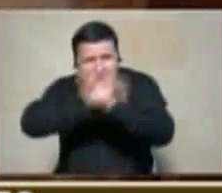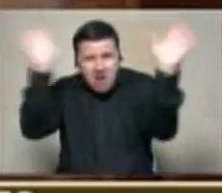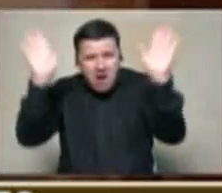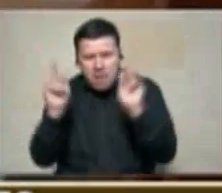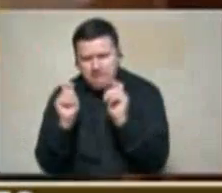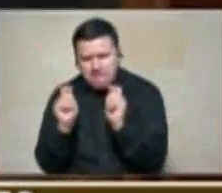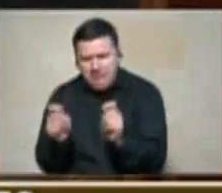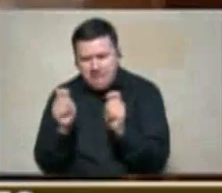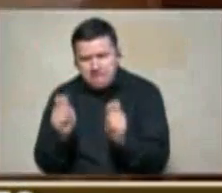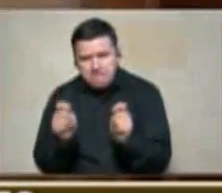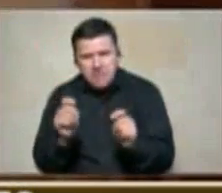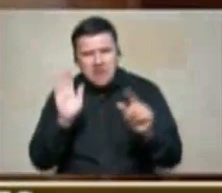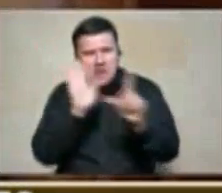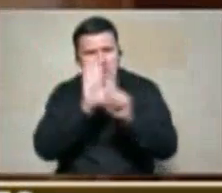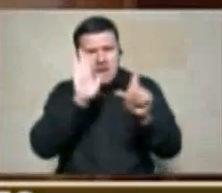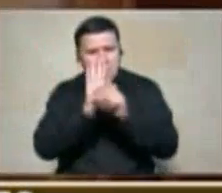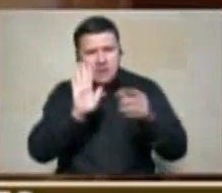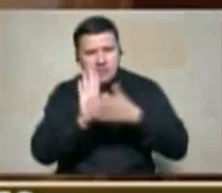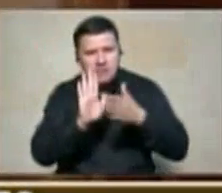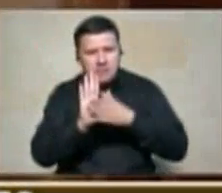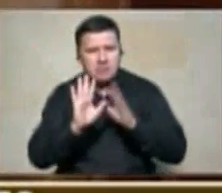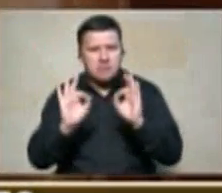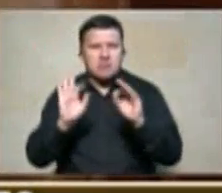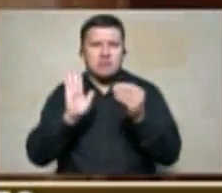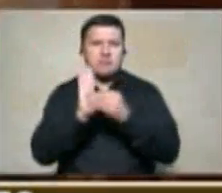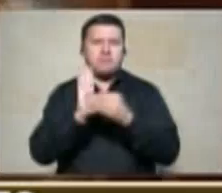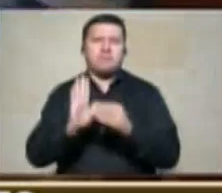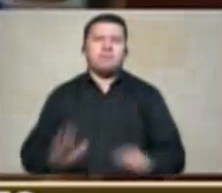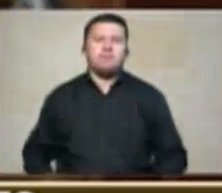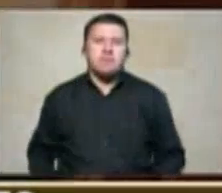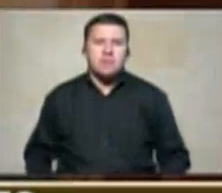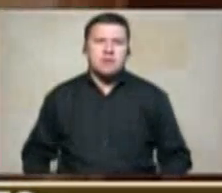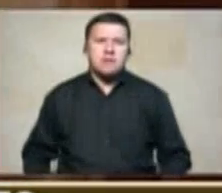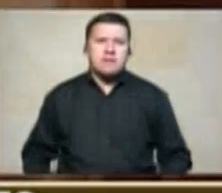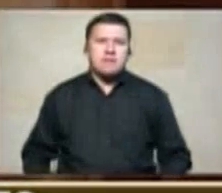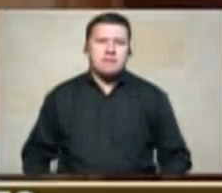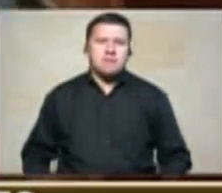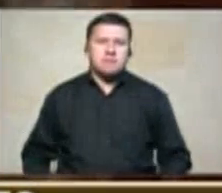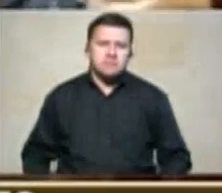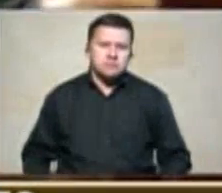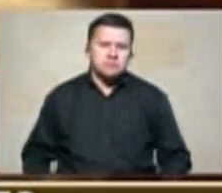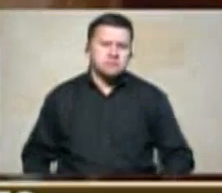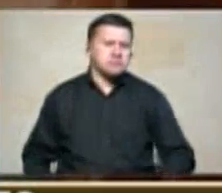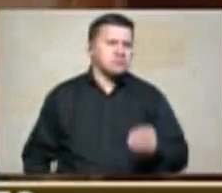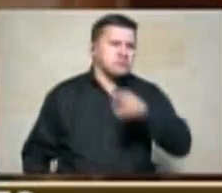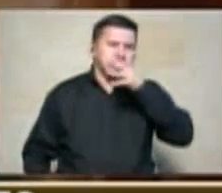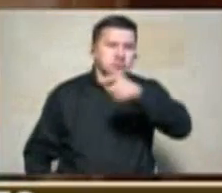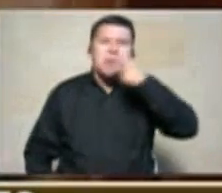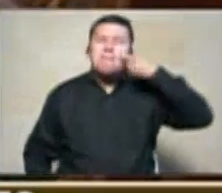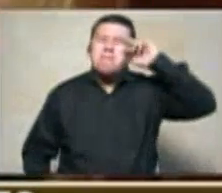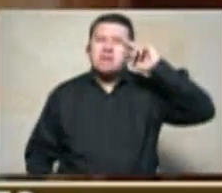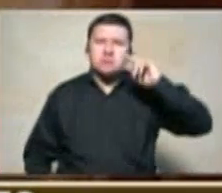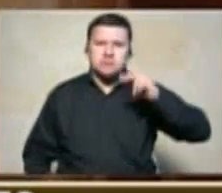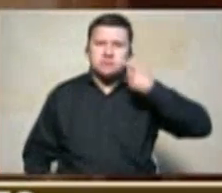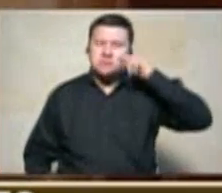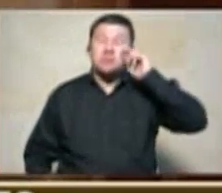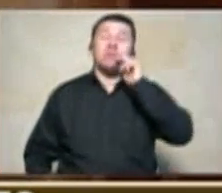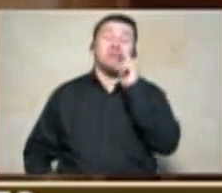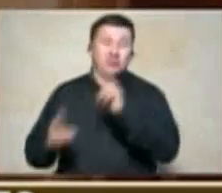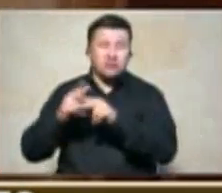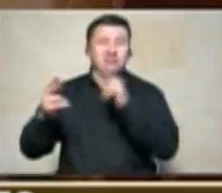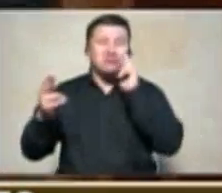Muchos campesinos y muchos vivos, yo conozco muchos de ellos, han utilizado el sistema de